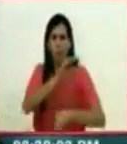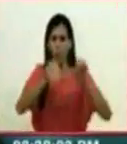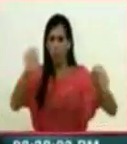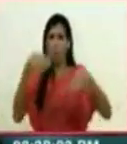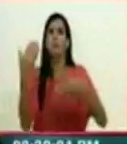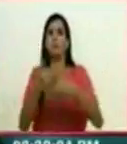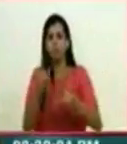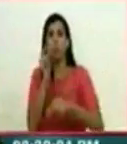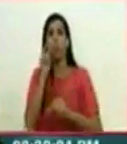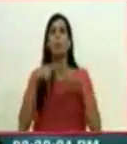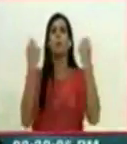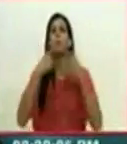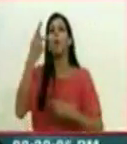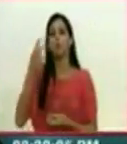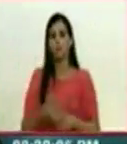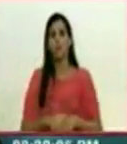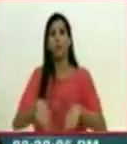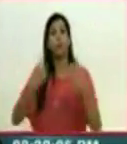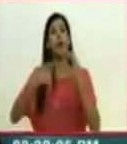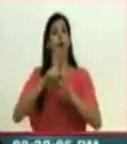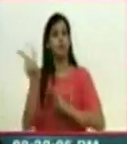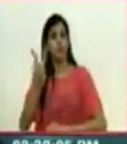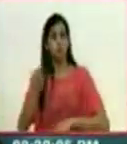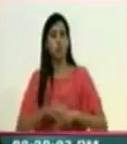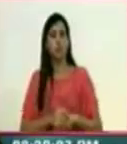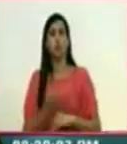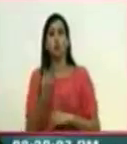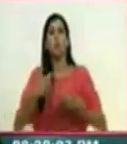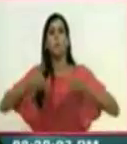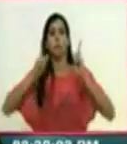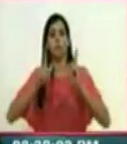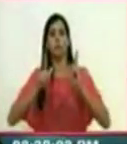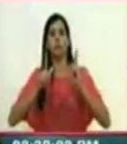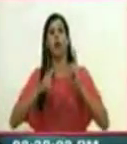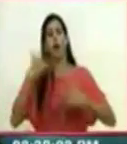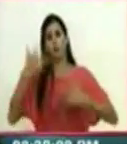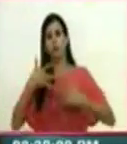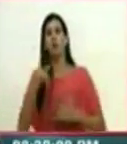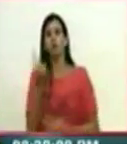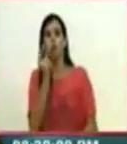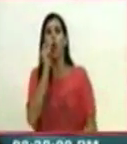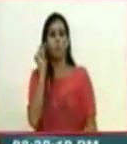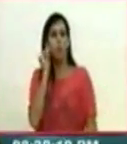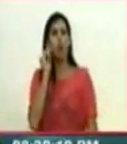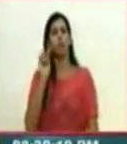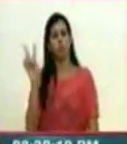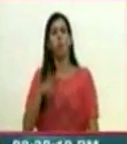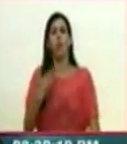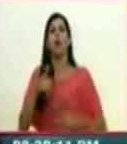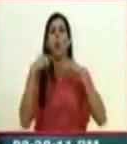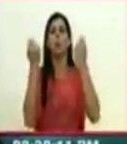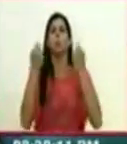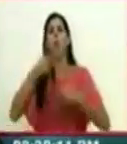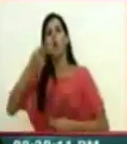proselitismo político, violando la legislación venezolana que solo permite estos actos a venezolanos y venezolanas. Hecho que